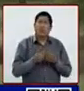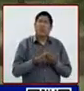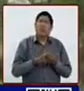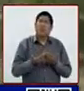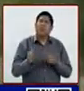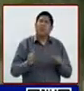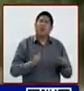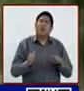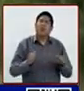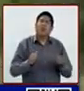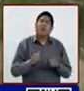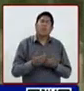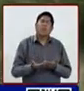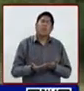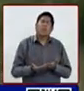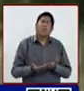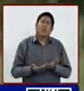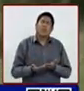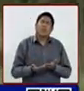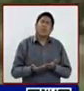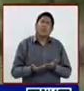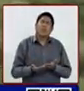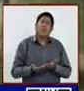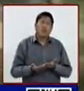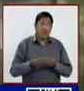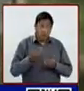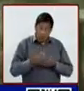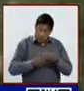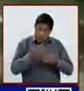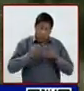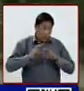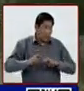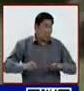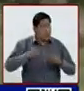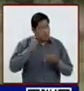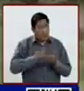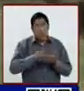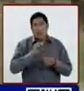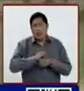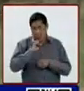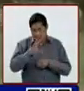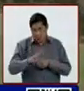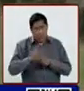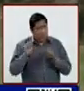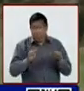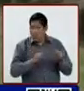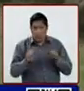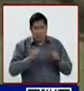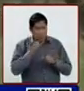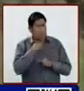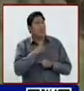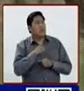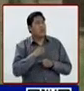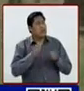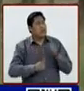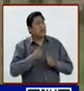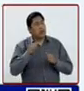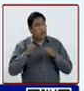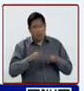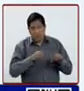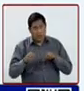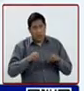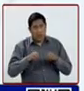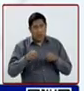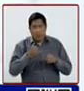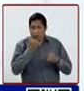esa acción que usted señala. Está en proceso de investigación, por eso les he indicado. Ante una acción ha habido una reacción, lo cual ha derivado